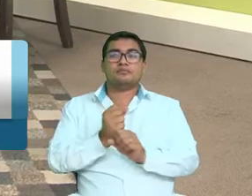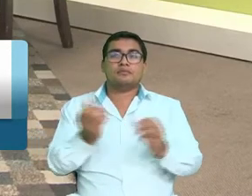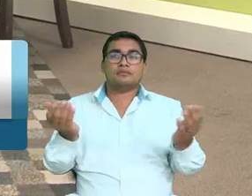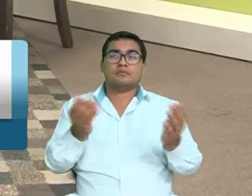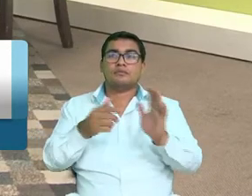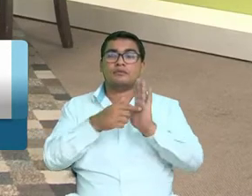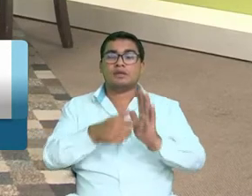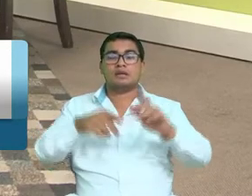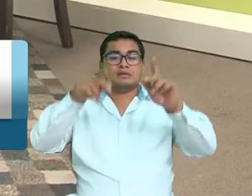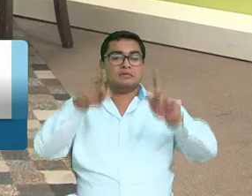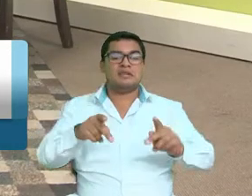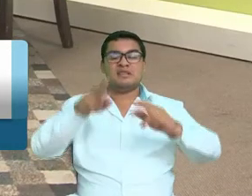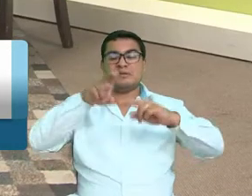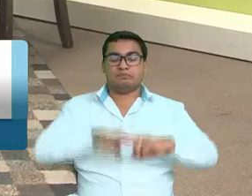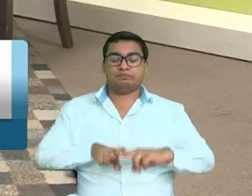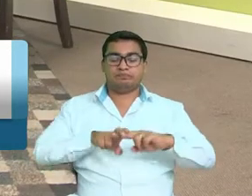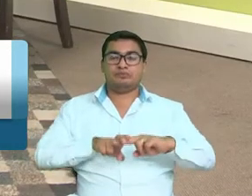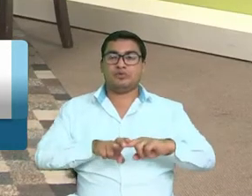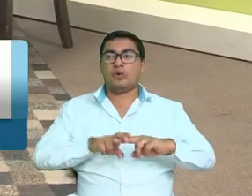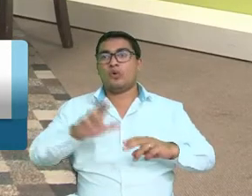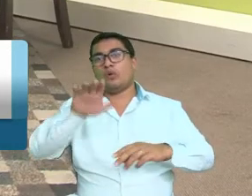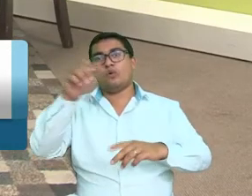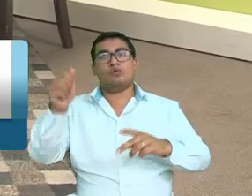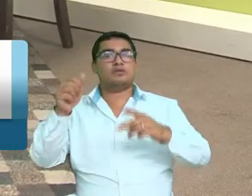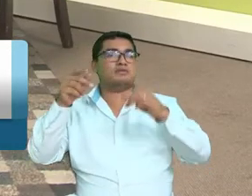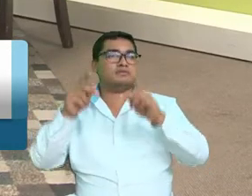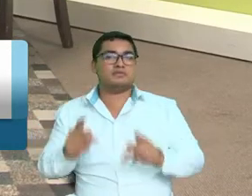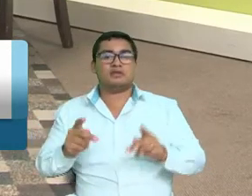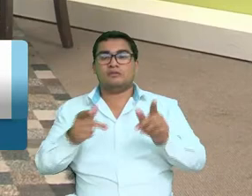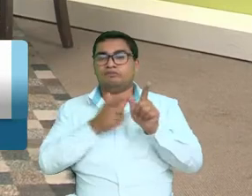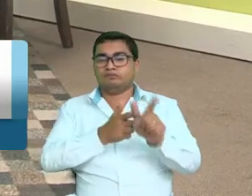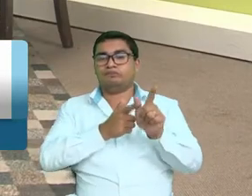esté en reposo que alguien esté corriendo. Si alguien esté corriendo,